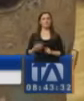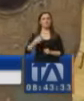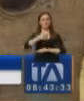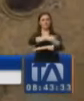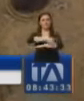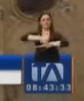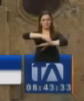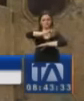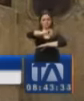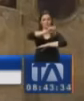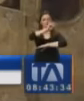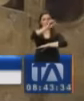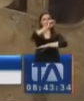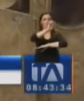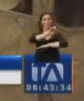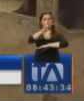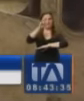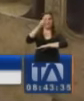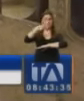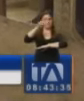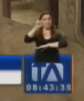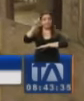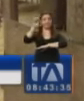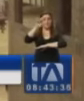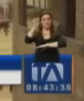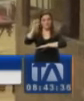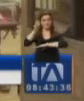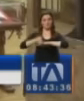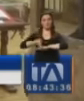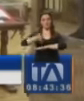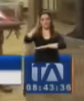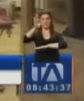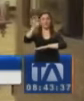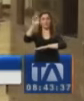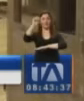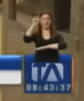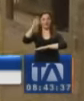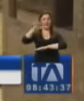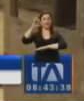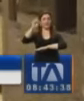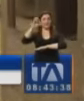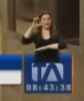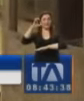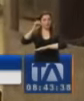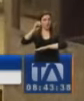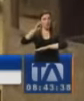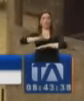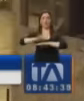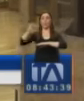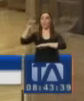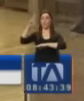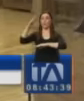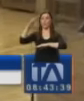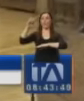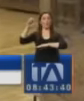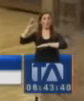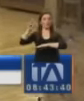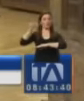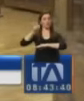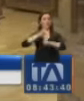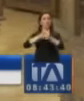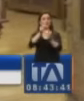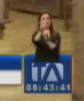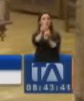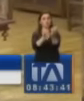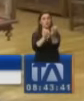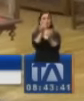en la calle José Nogales y Francisco Arcos. Eso quizás no les diga mucho a muchas personas, pero estamos cerca de las